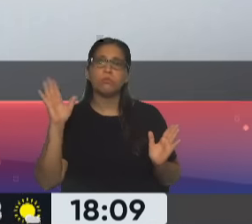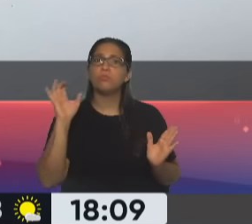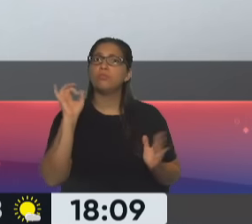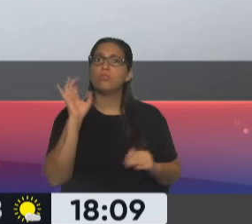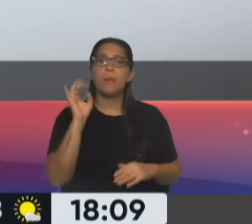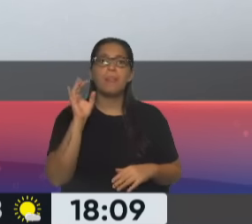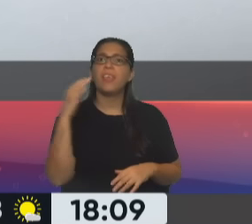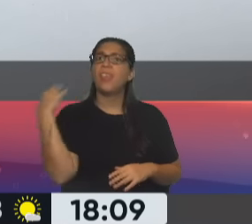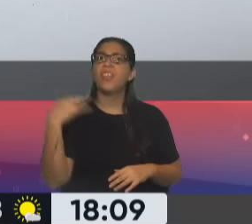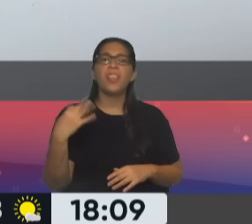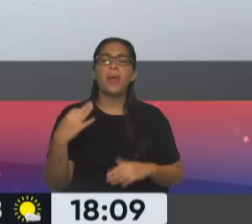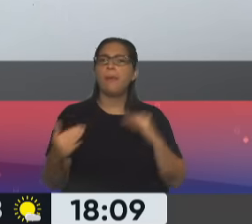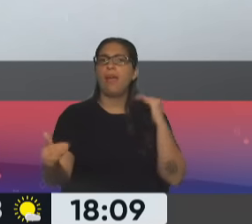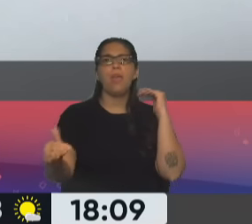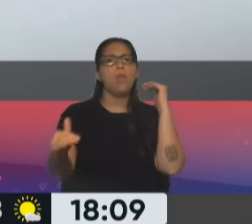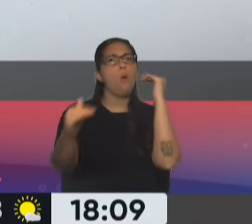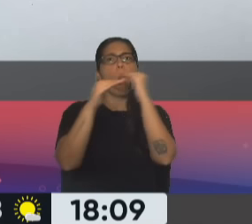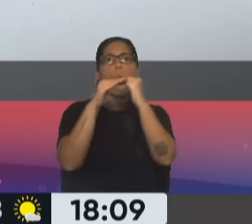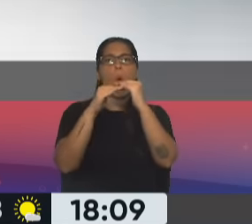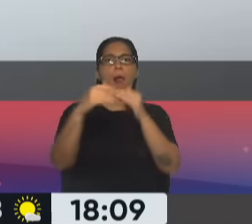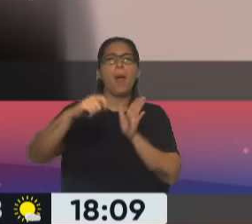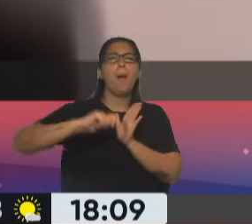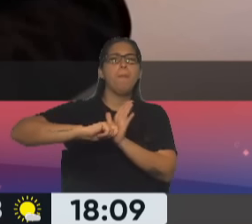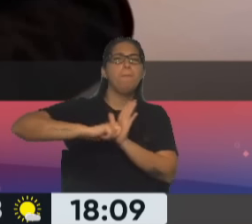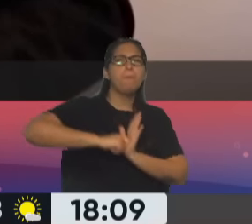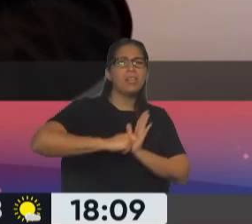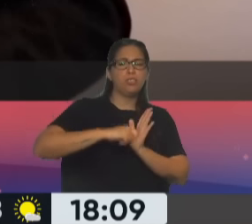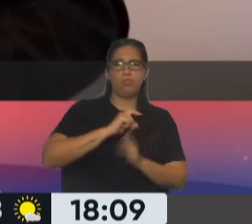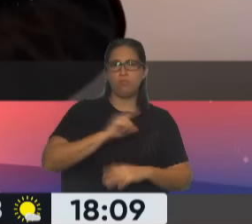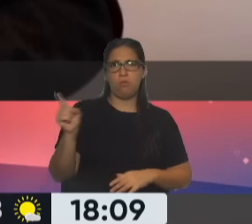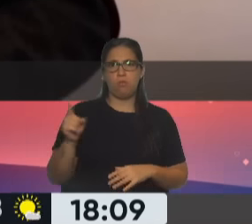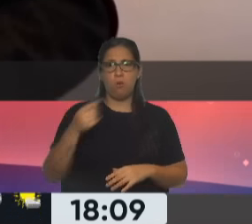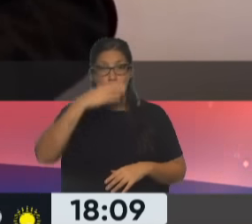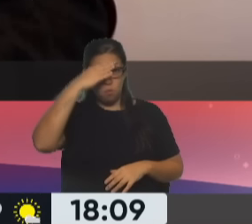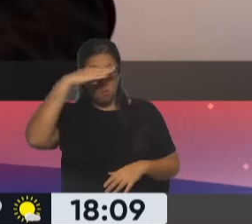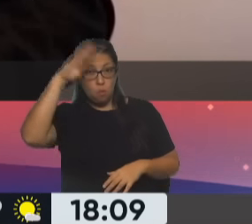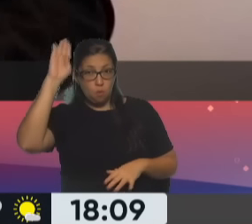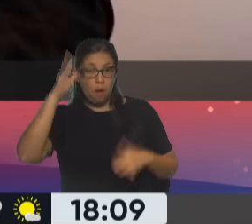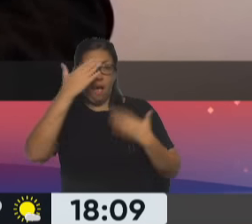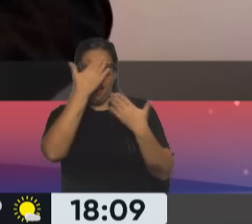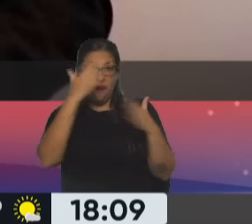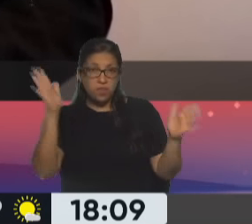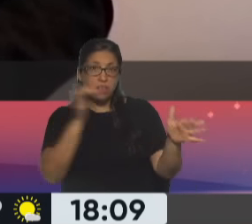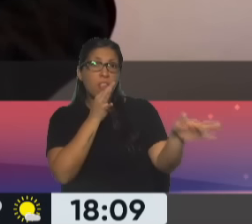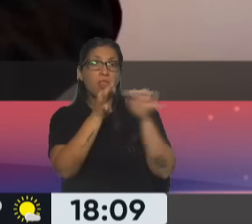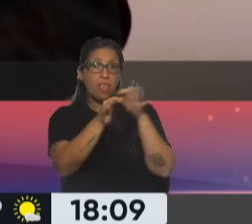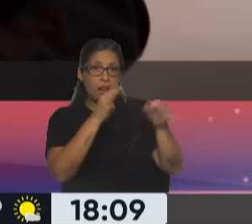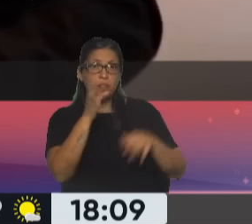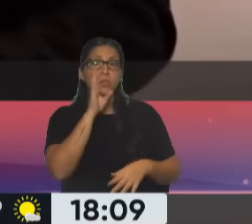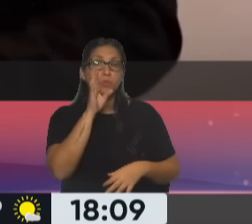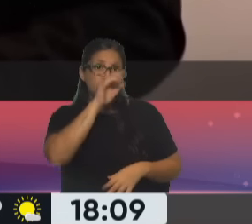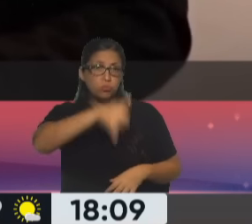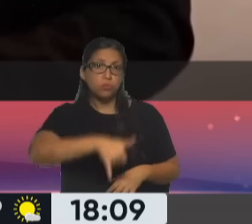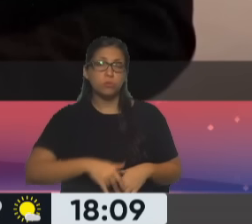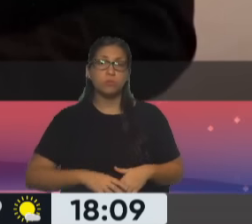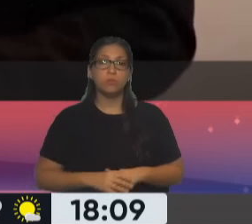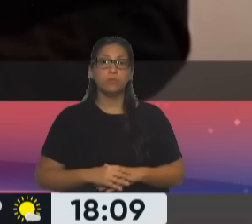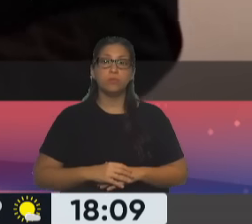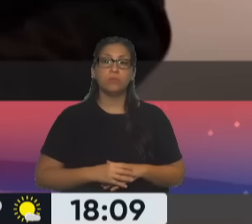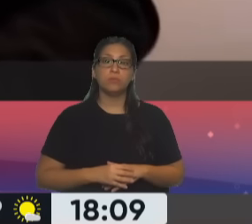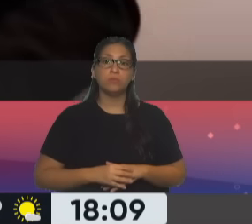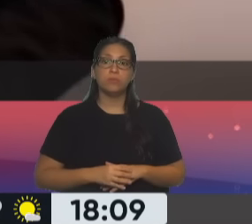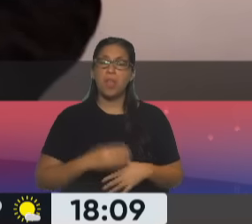en condiciones de igualdad y sin presiones. Cuba está dispuesta a un diálogo con los Estados Unidos,